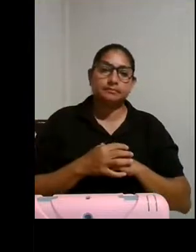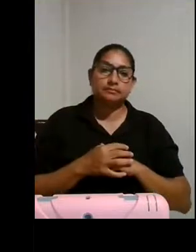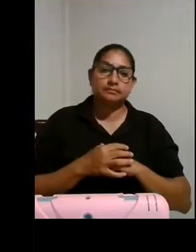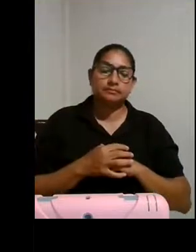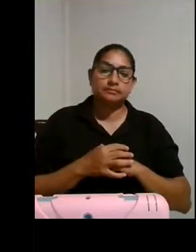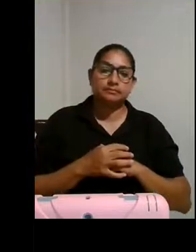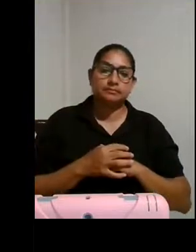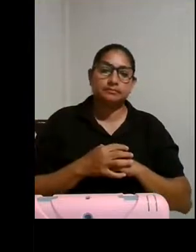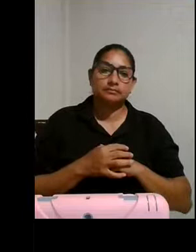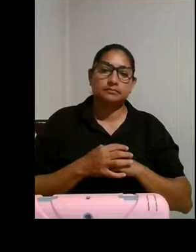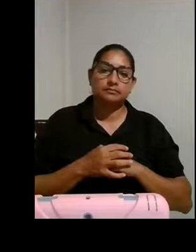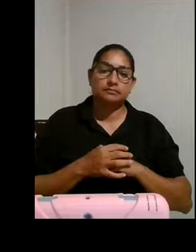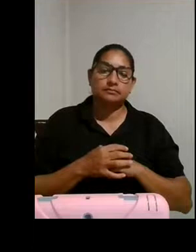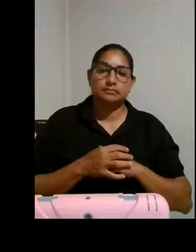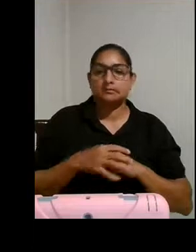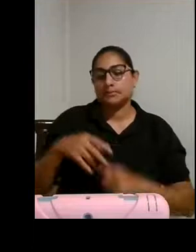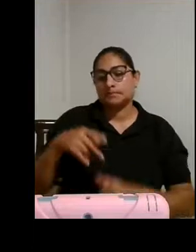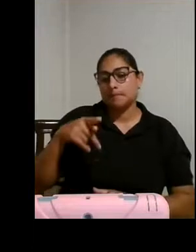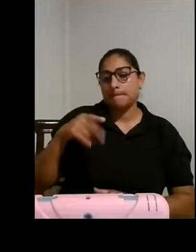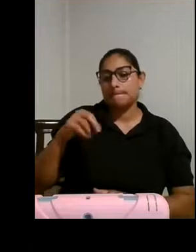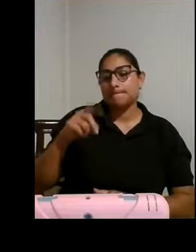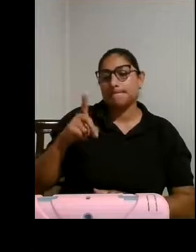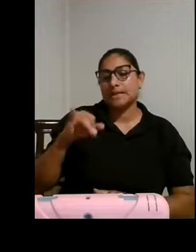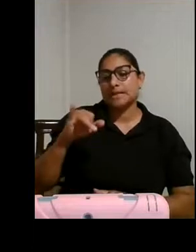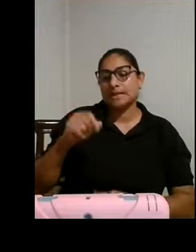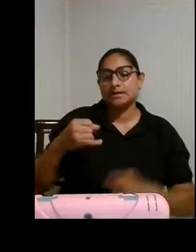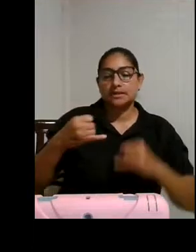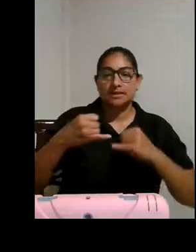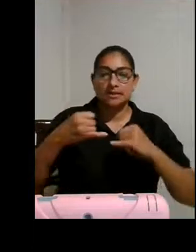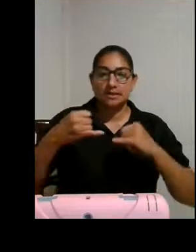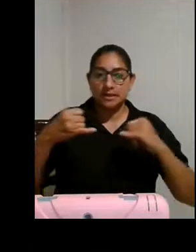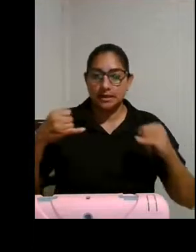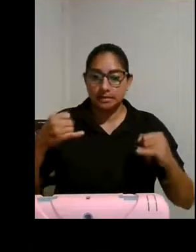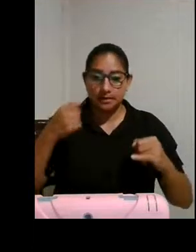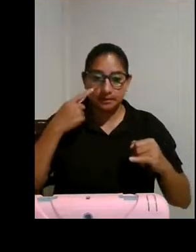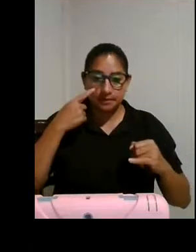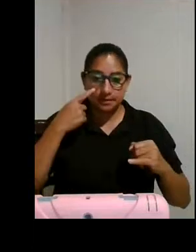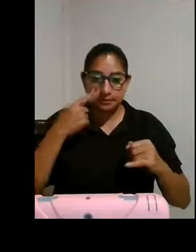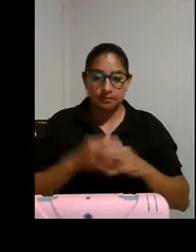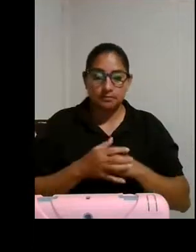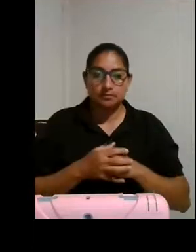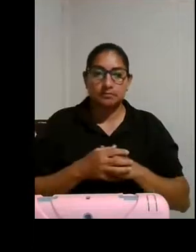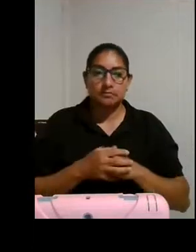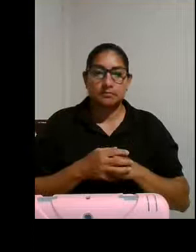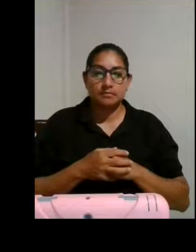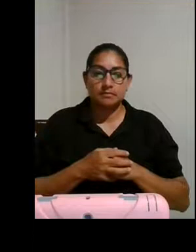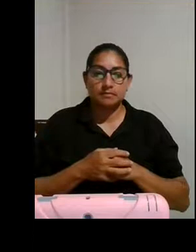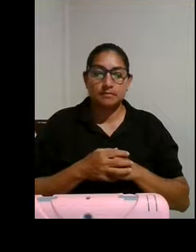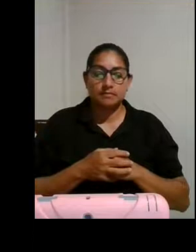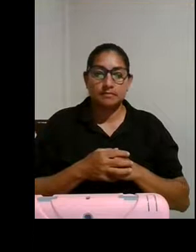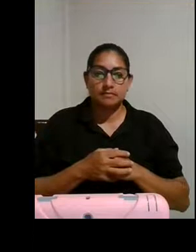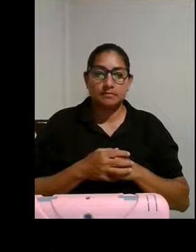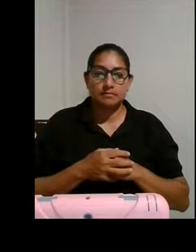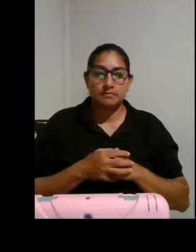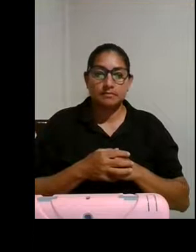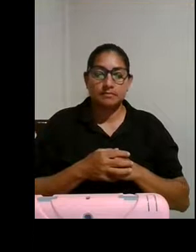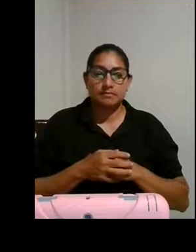ustedes me calculen la pendiente. La pendiente se calcula por medio del límite. Y vea lo que estábamos hablando. Si